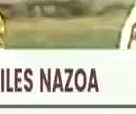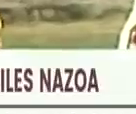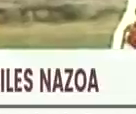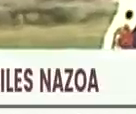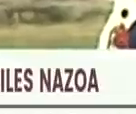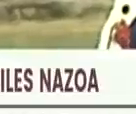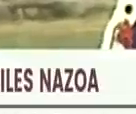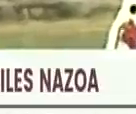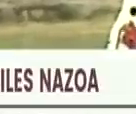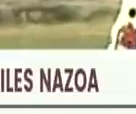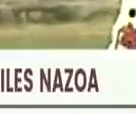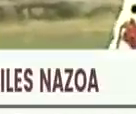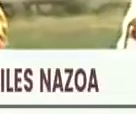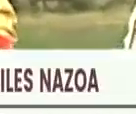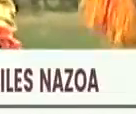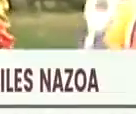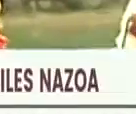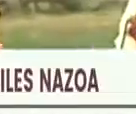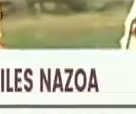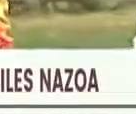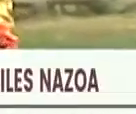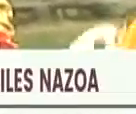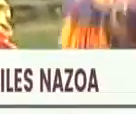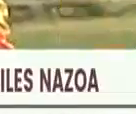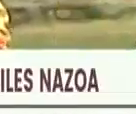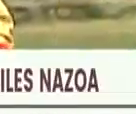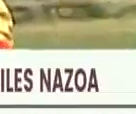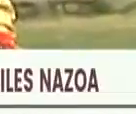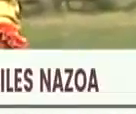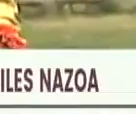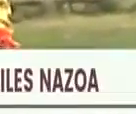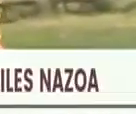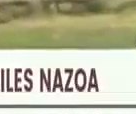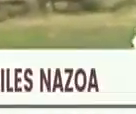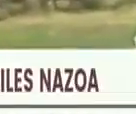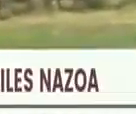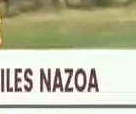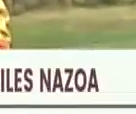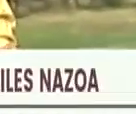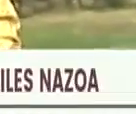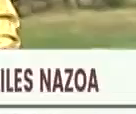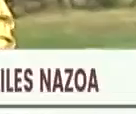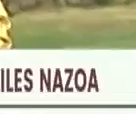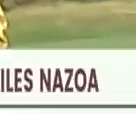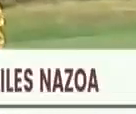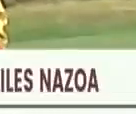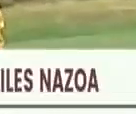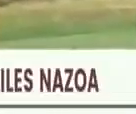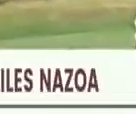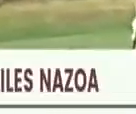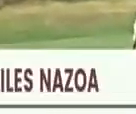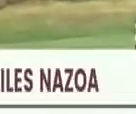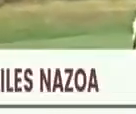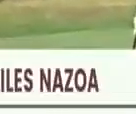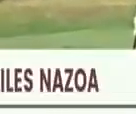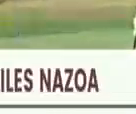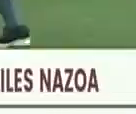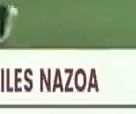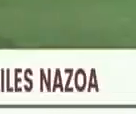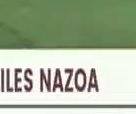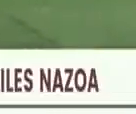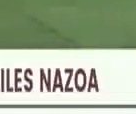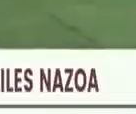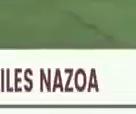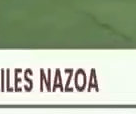El legado de yo no sé quién y bueno, caballo, ya tú sabes, todas esas lavativas que uno defiende. ¡Ah, no,